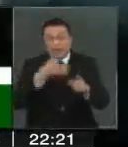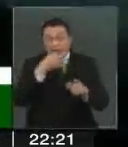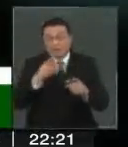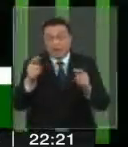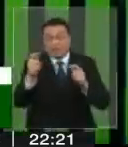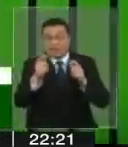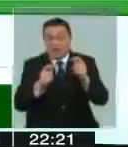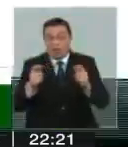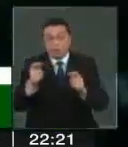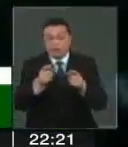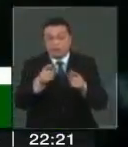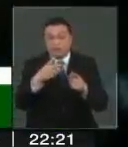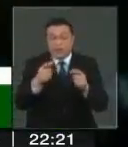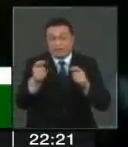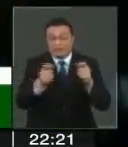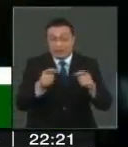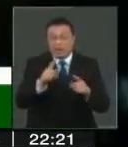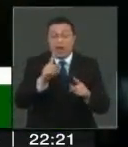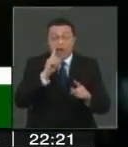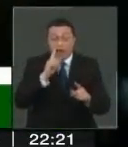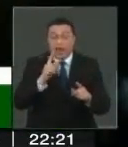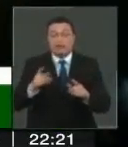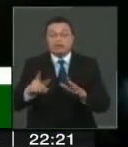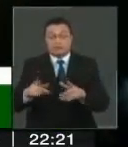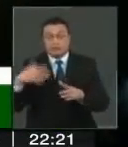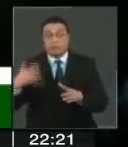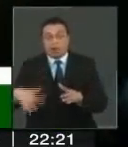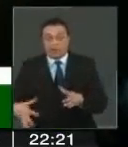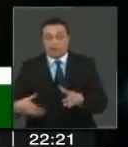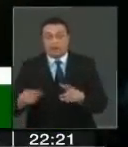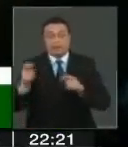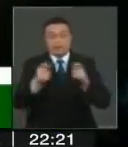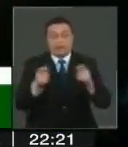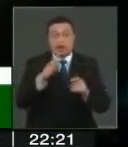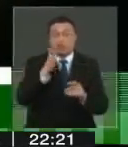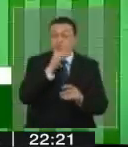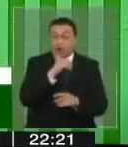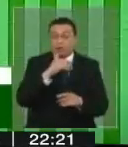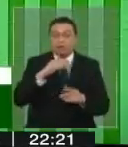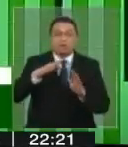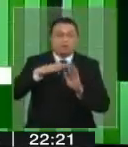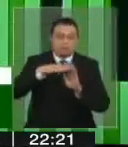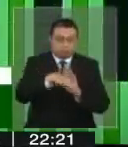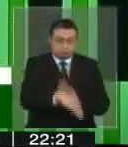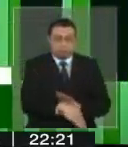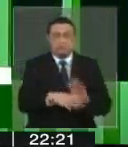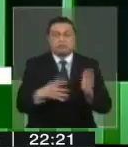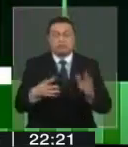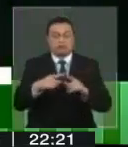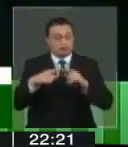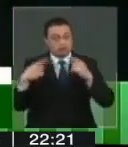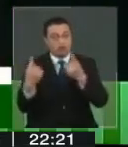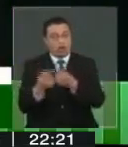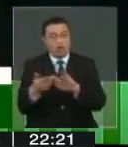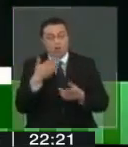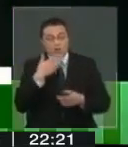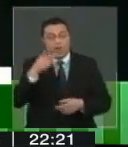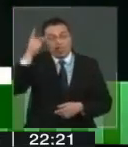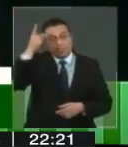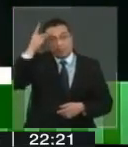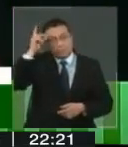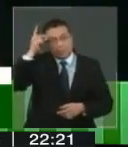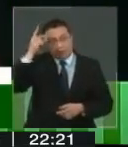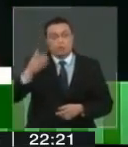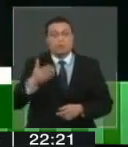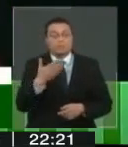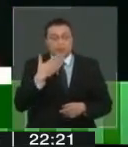hay terapia de cuando no la hay es importante, como en todo en general, como en todo síndrome, o como también en el síndrome de Down, o